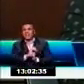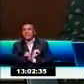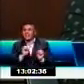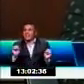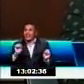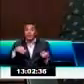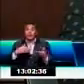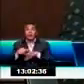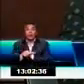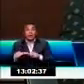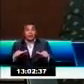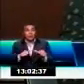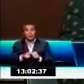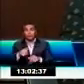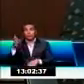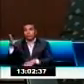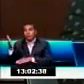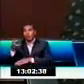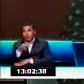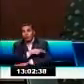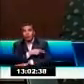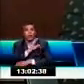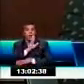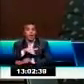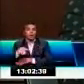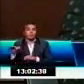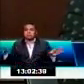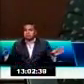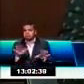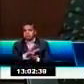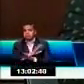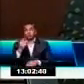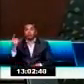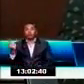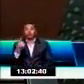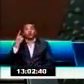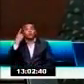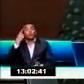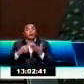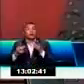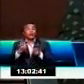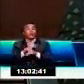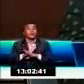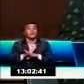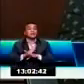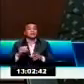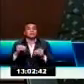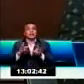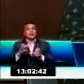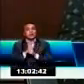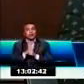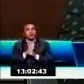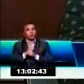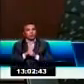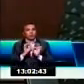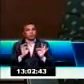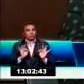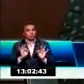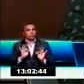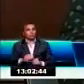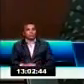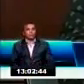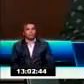nivel administrativo, docente o de estudiantes. Solamente es una medida de extrema seguridad y que se escala